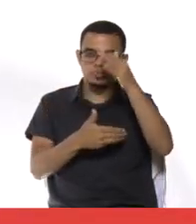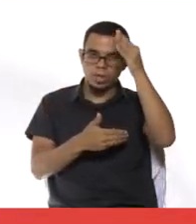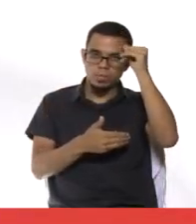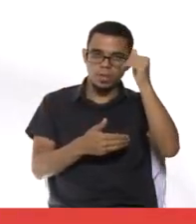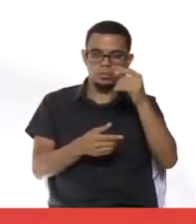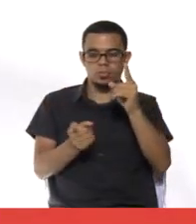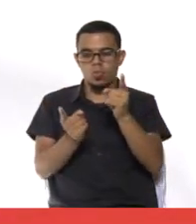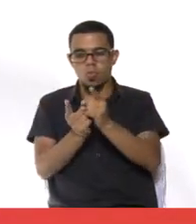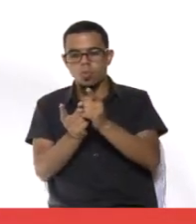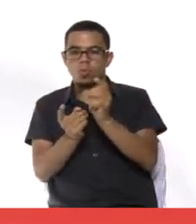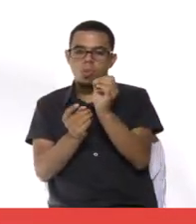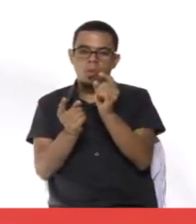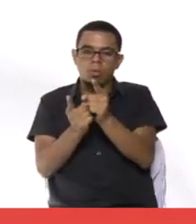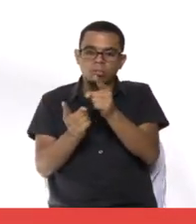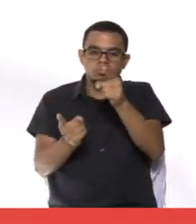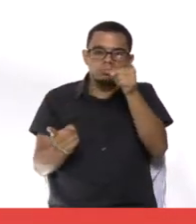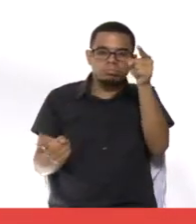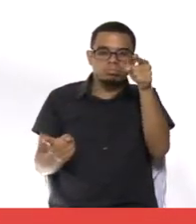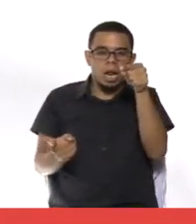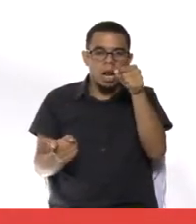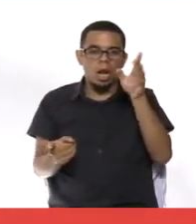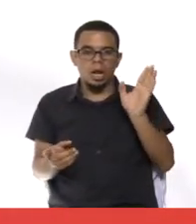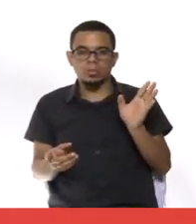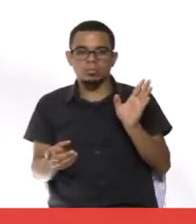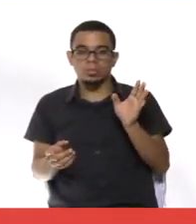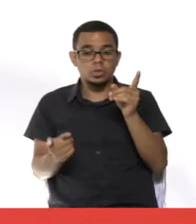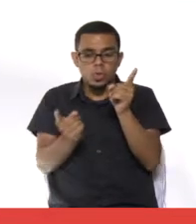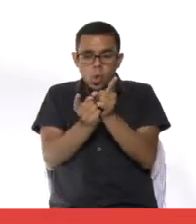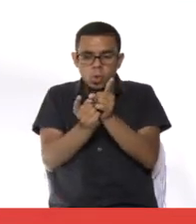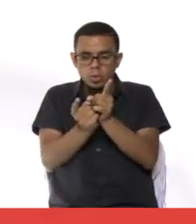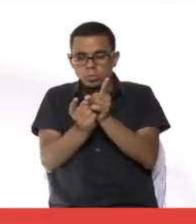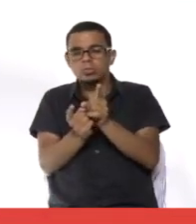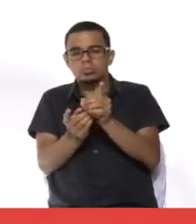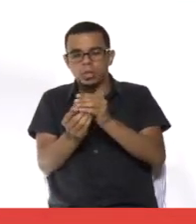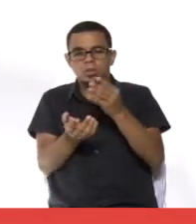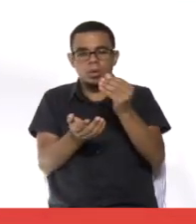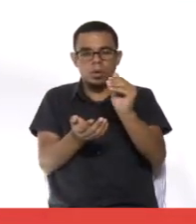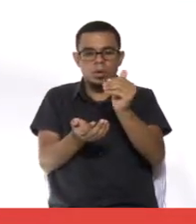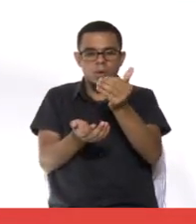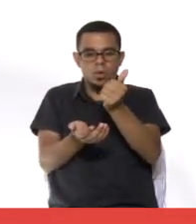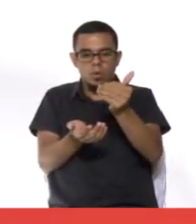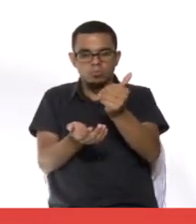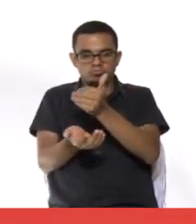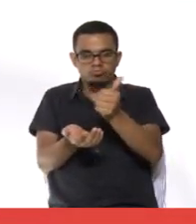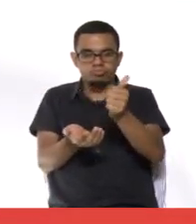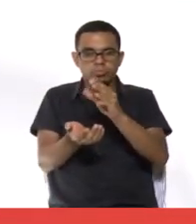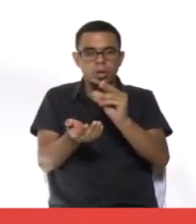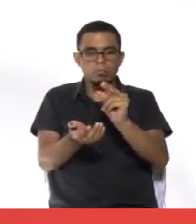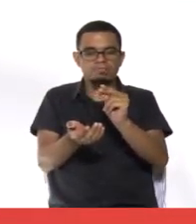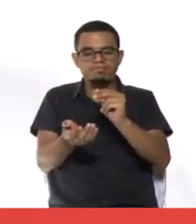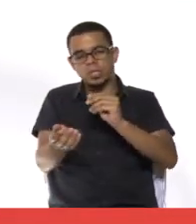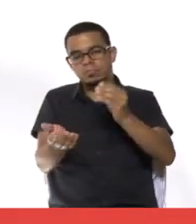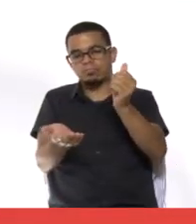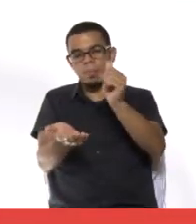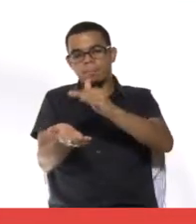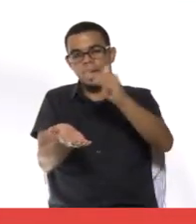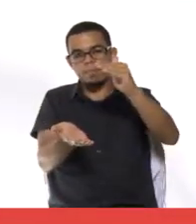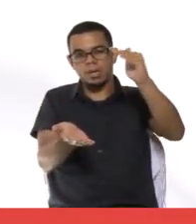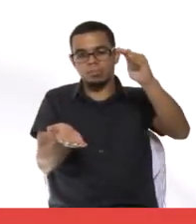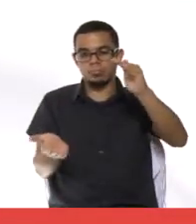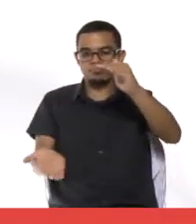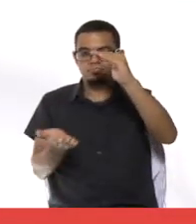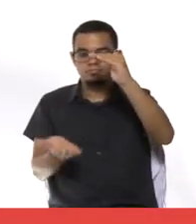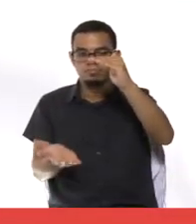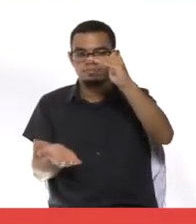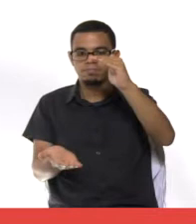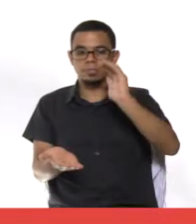utilicé un tubito plástico que tenía y coloqué abajo un CD que ya no sirve,